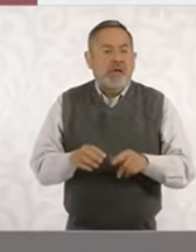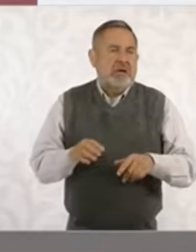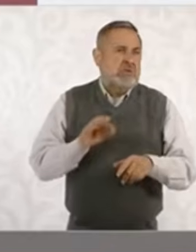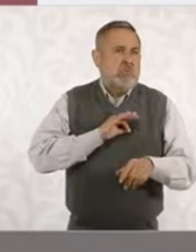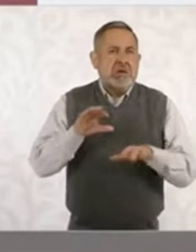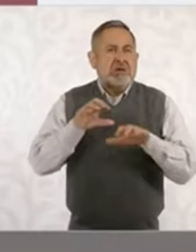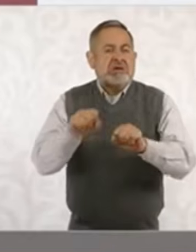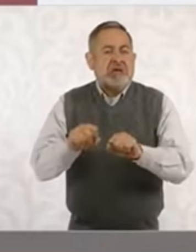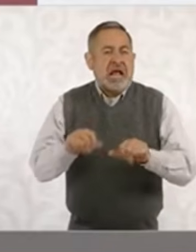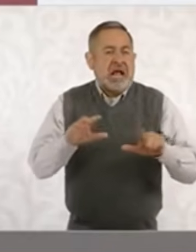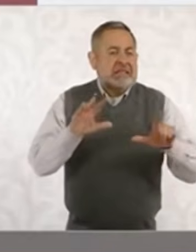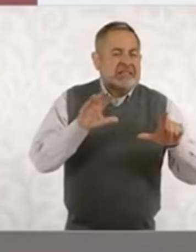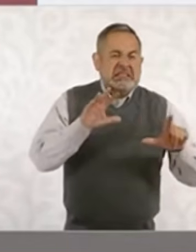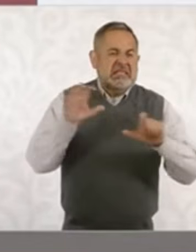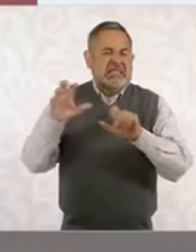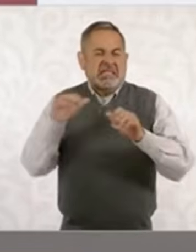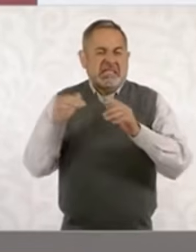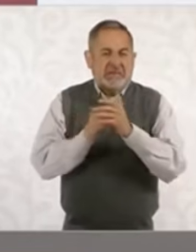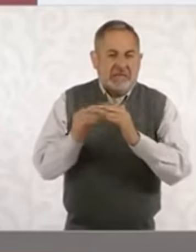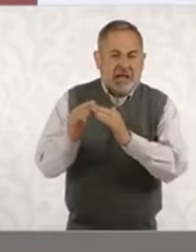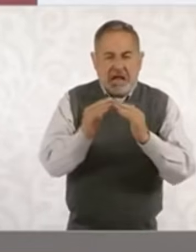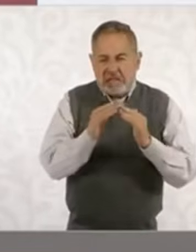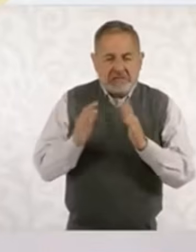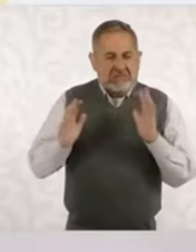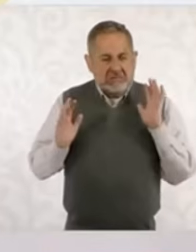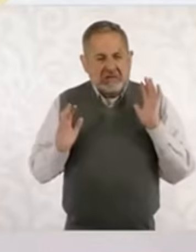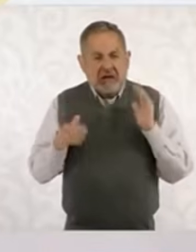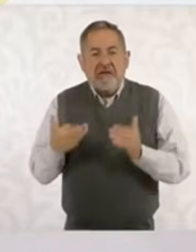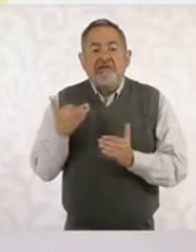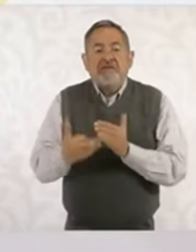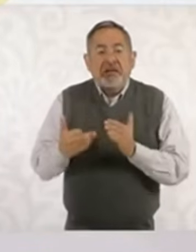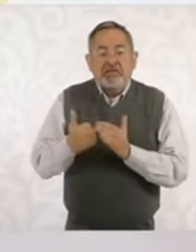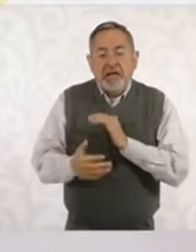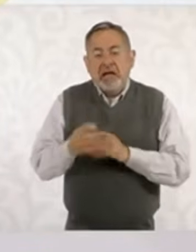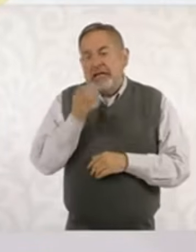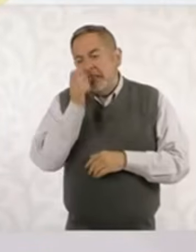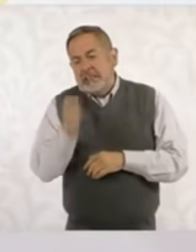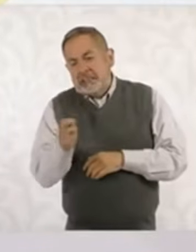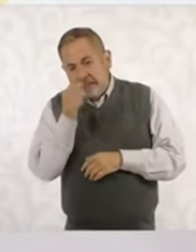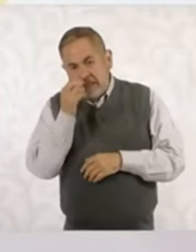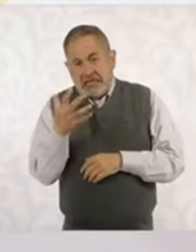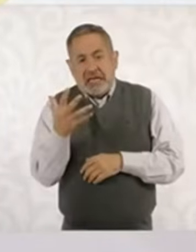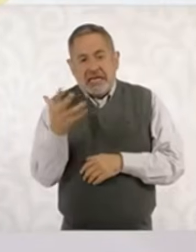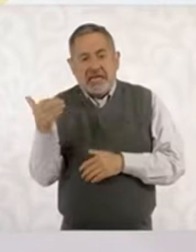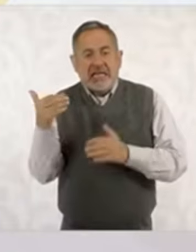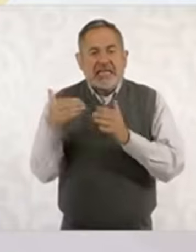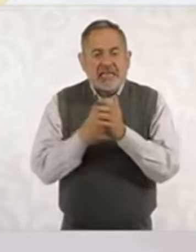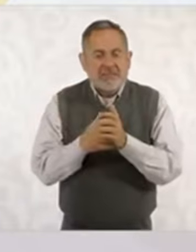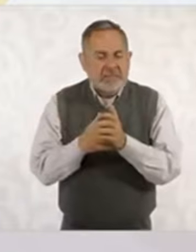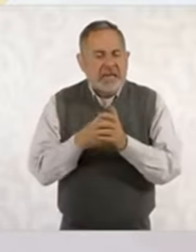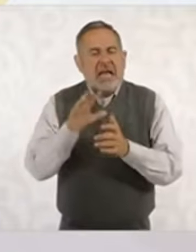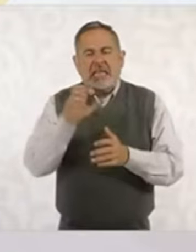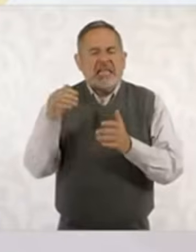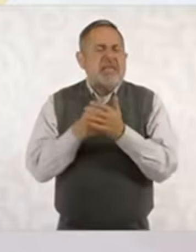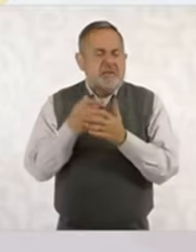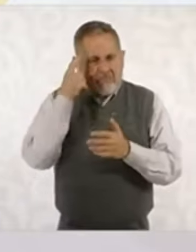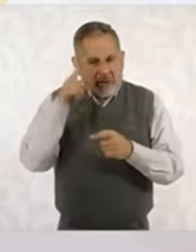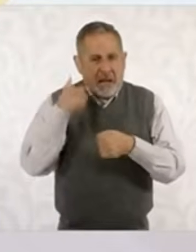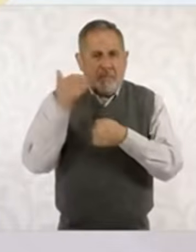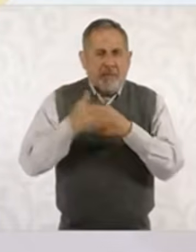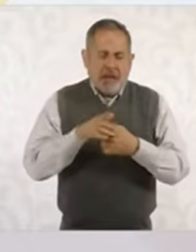700,000 viviendas y nos quedarían 500,000 viviendas para completar